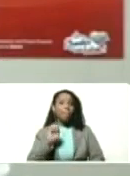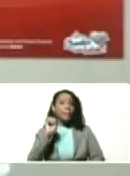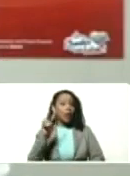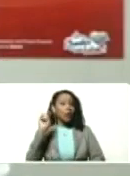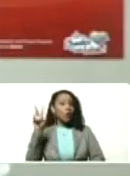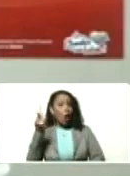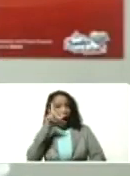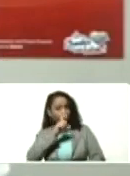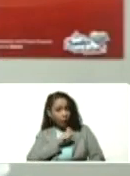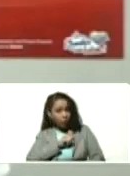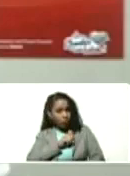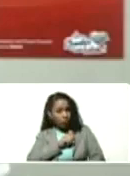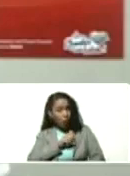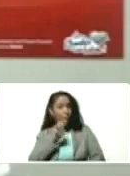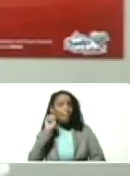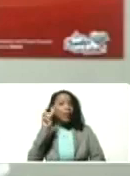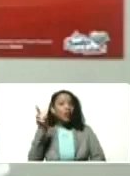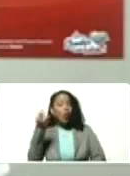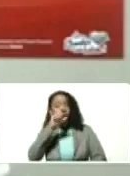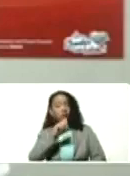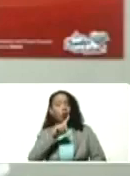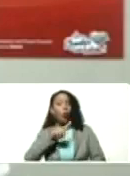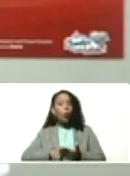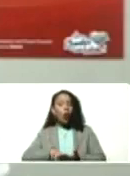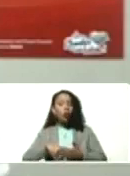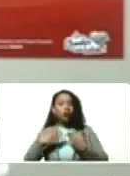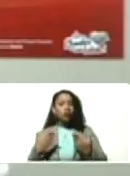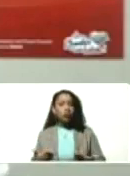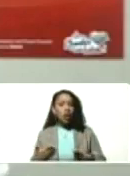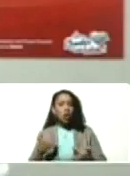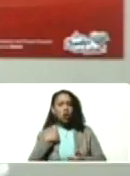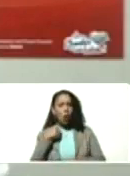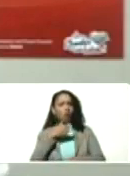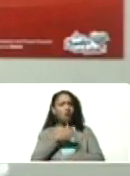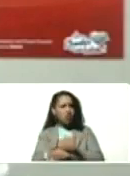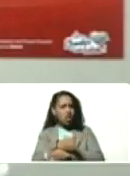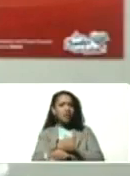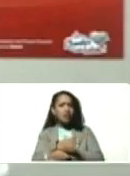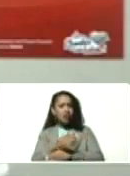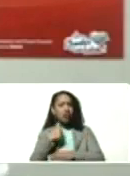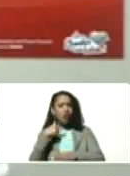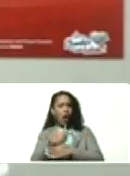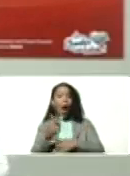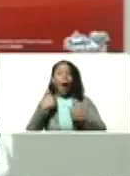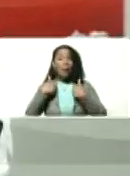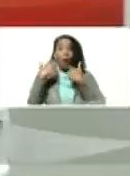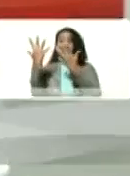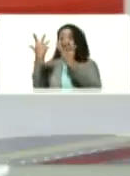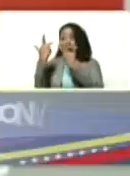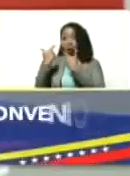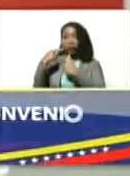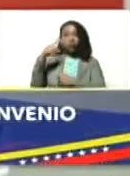años, 22 años cumplió. Yo estuve ahí, a mí no me lo contaron.